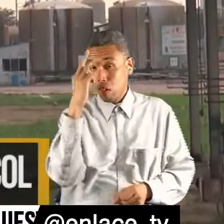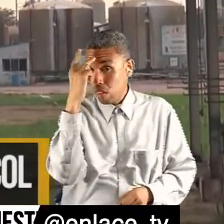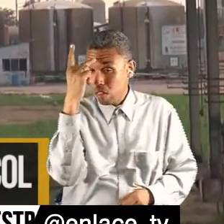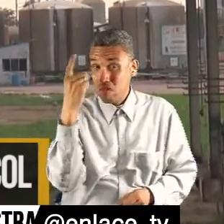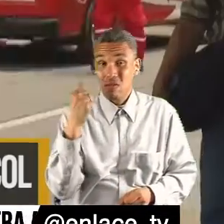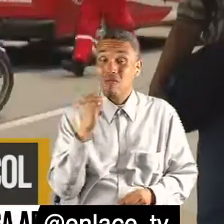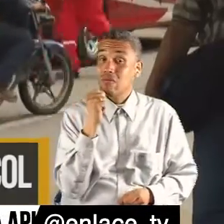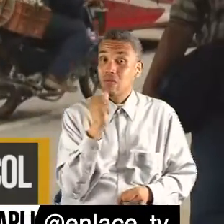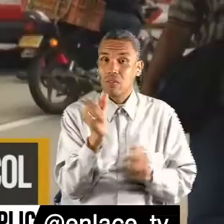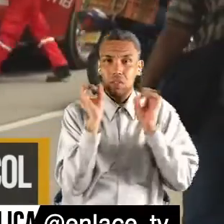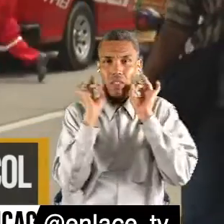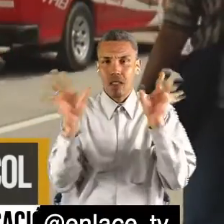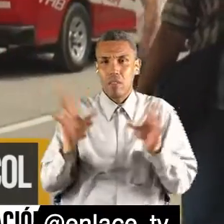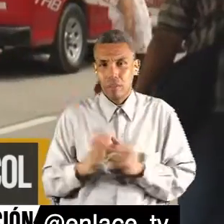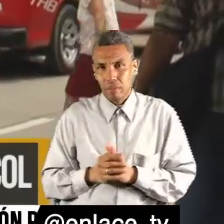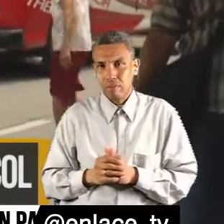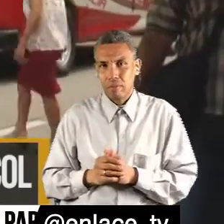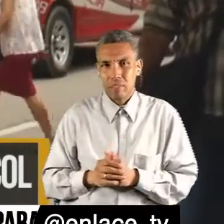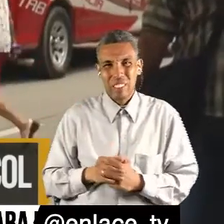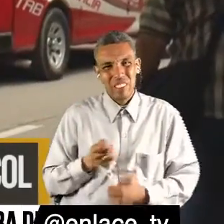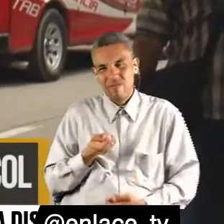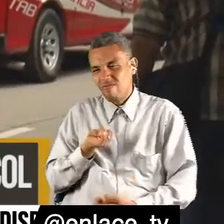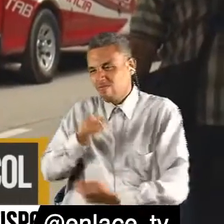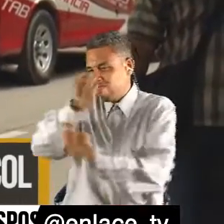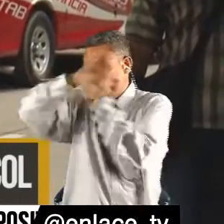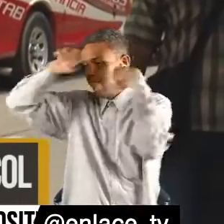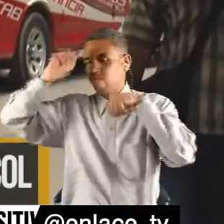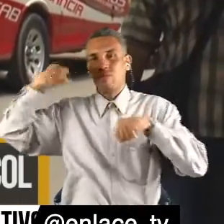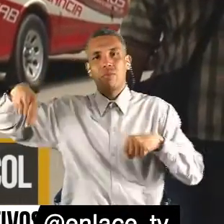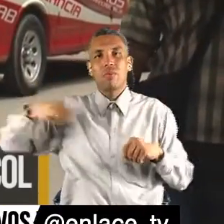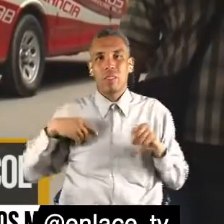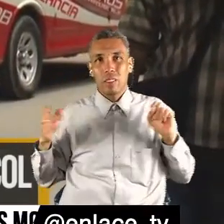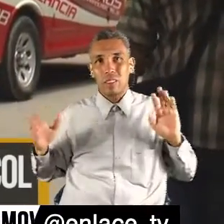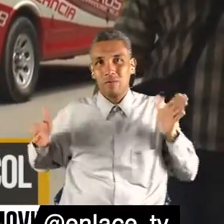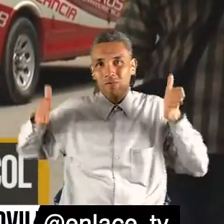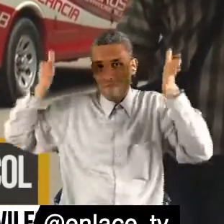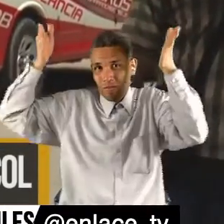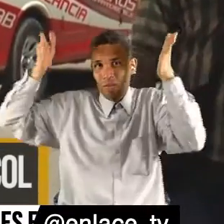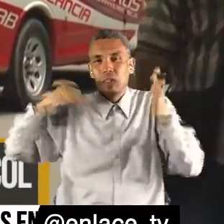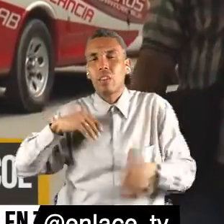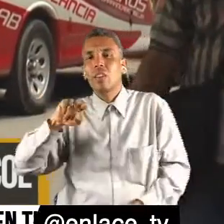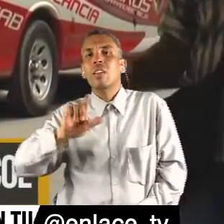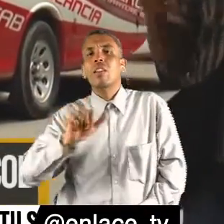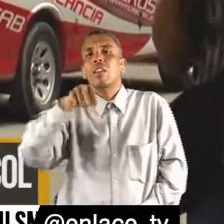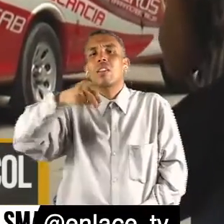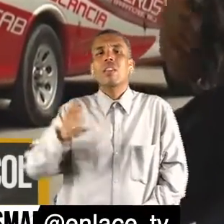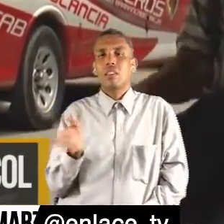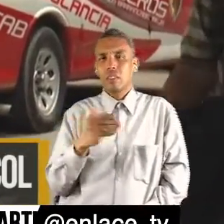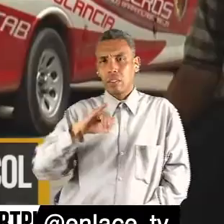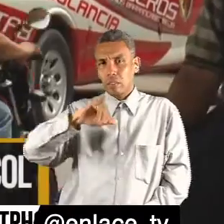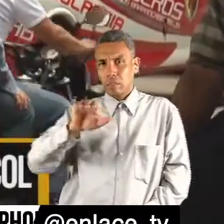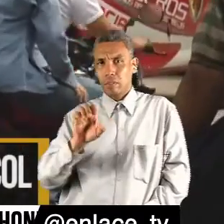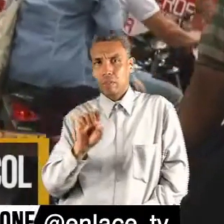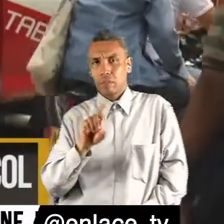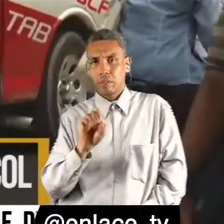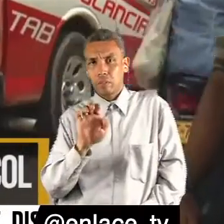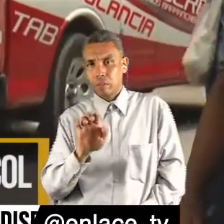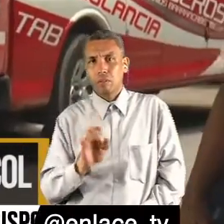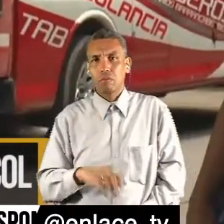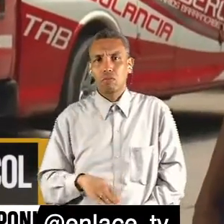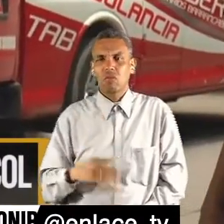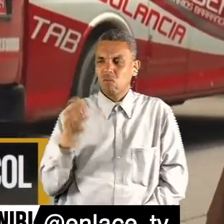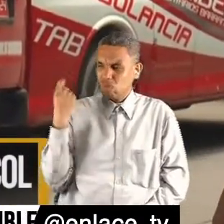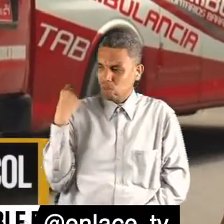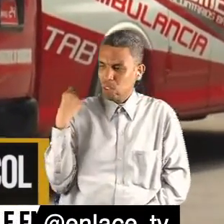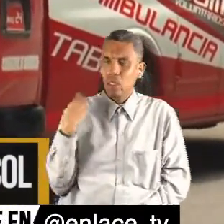la clínica San José. La situación se presentó hace unos 45 minutos y